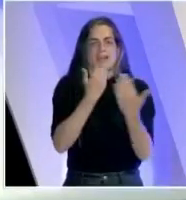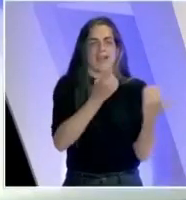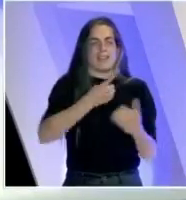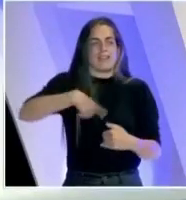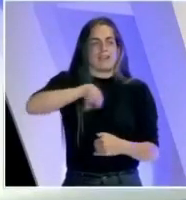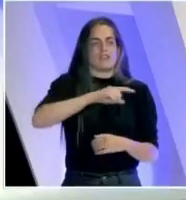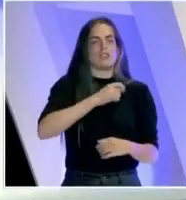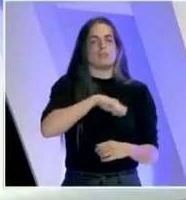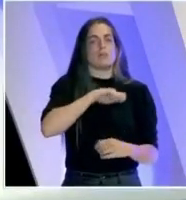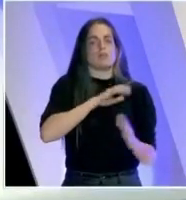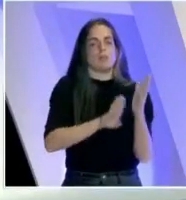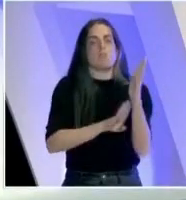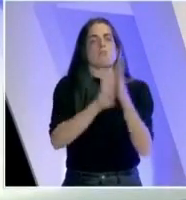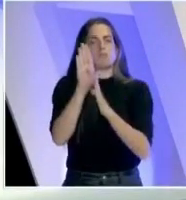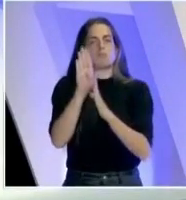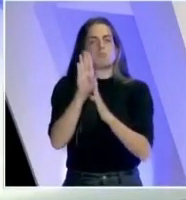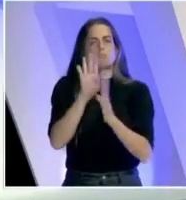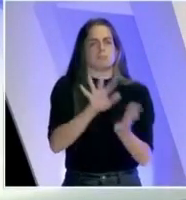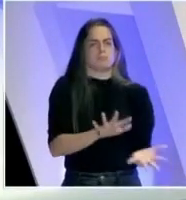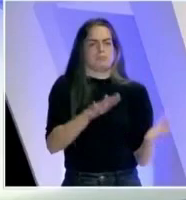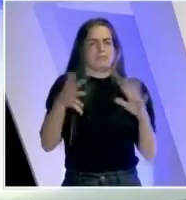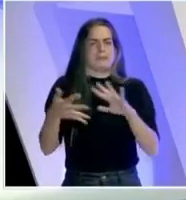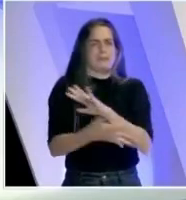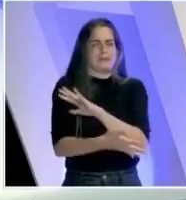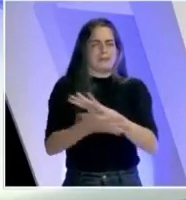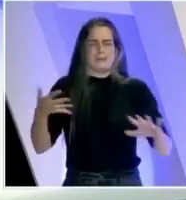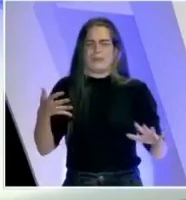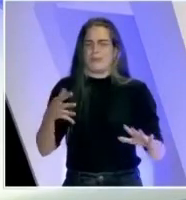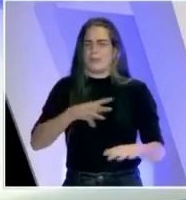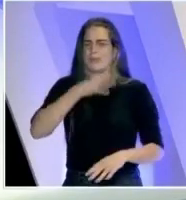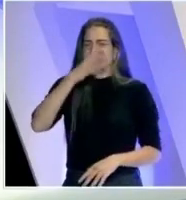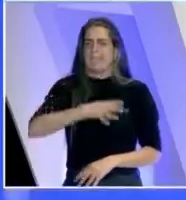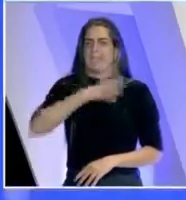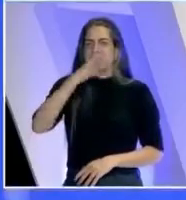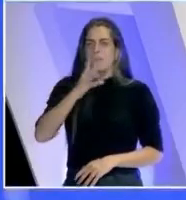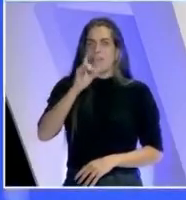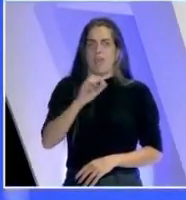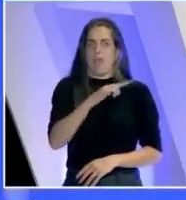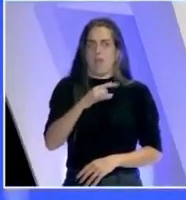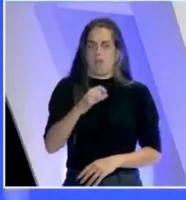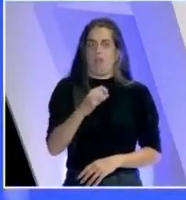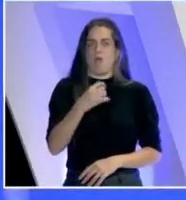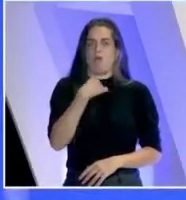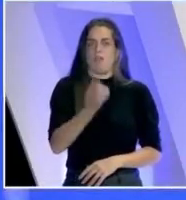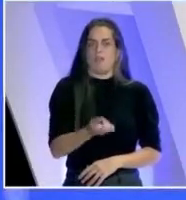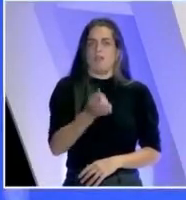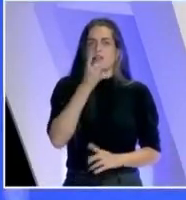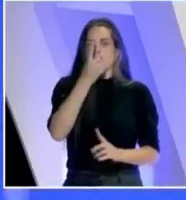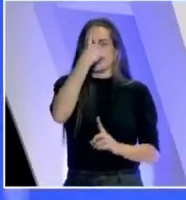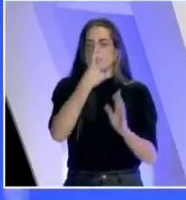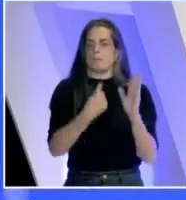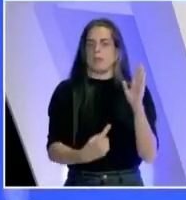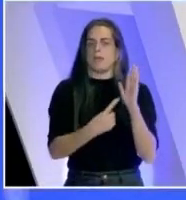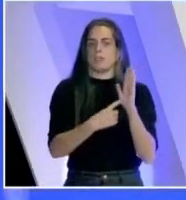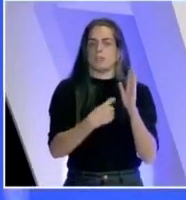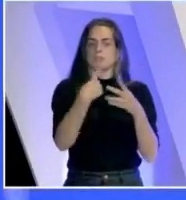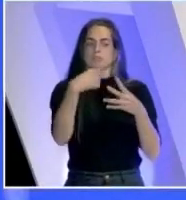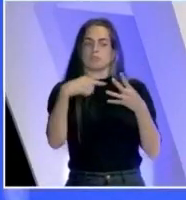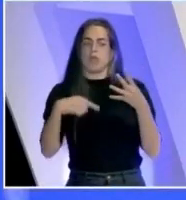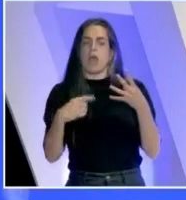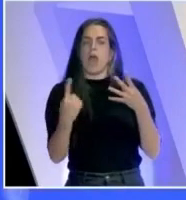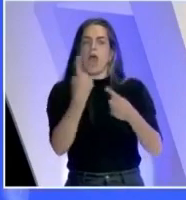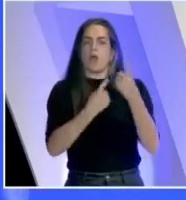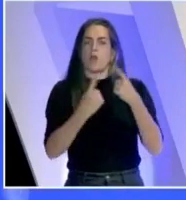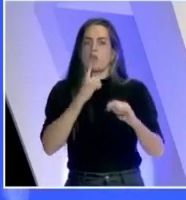progresó a una velocidad vertiginosa, como ha dicho Diego, que en muchos aspectos resulta única, modélica, a